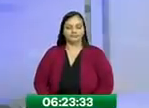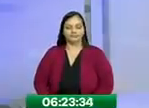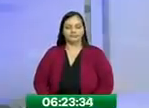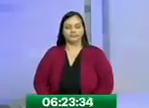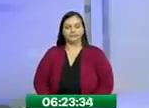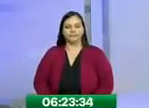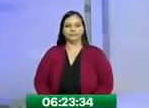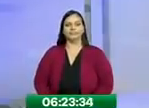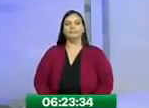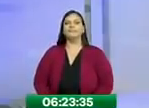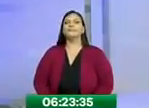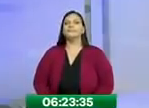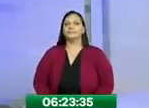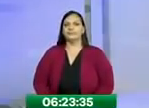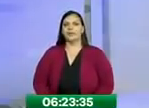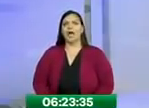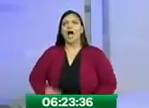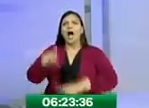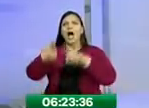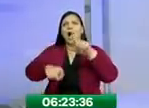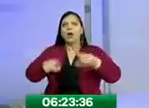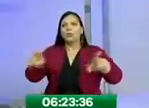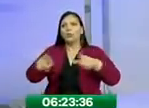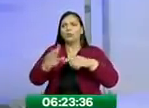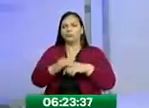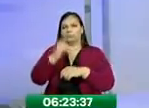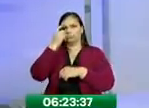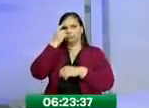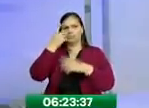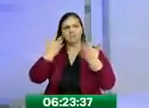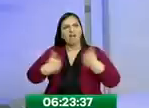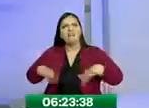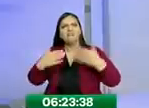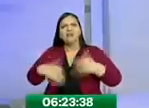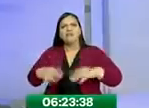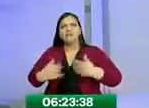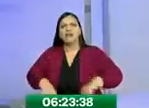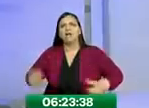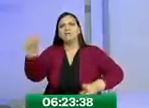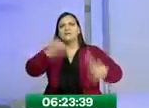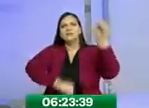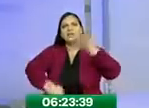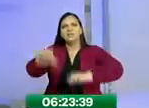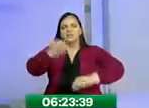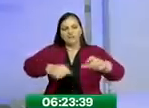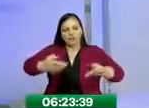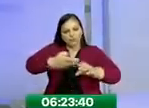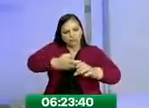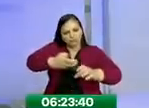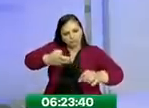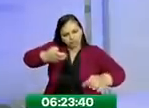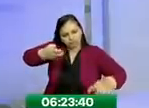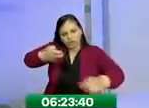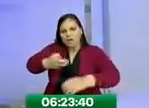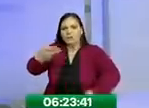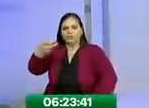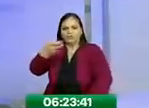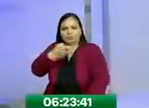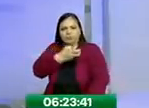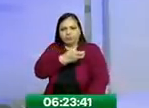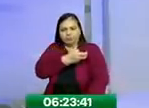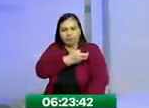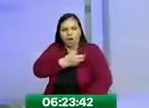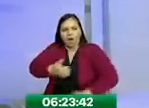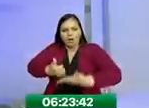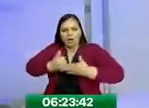el plus para poder encontrar la vacuna, pero esto no va a ser de la noche a la mañana, esto tiene que llevar, o es un proceso, ¿no?, que puede durar años, inclusive